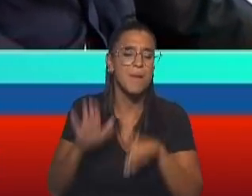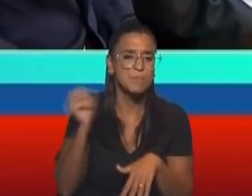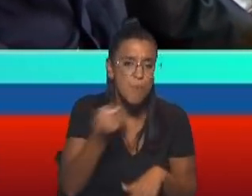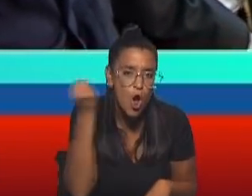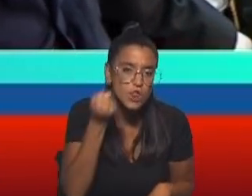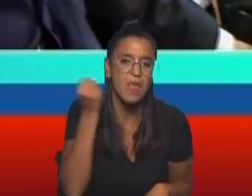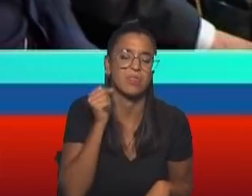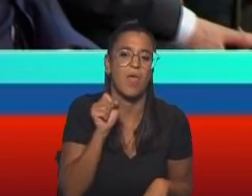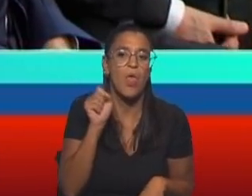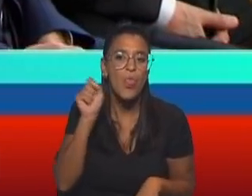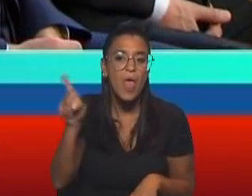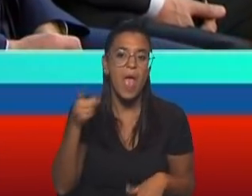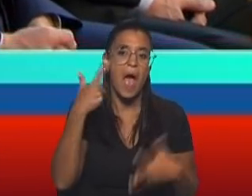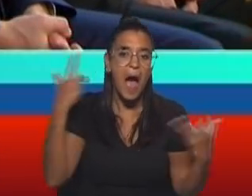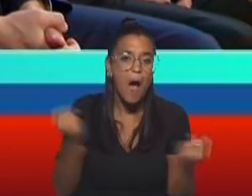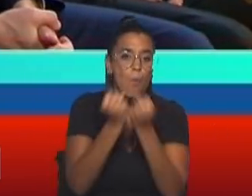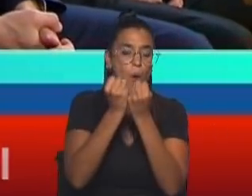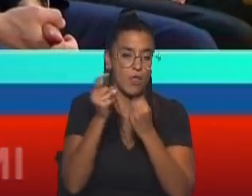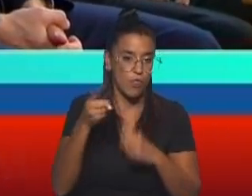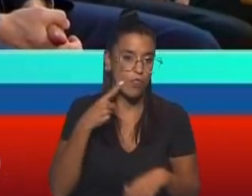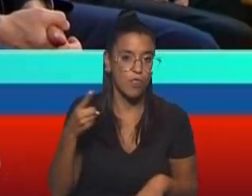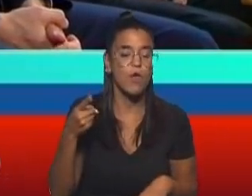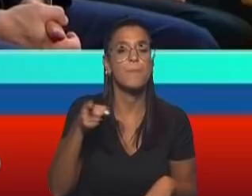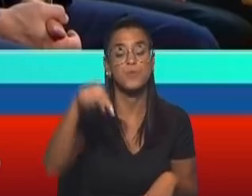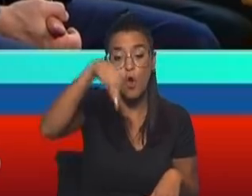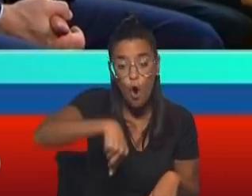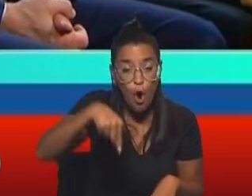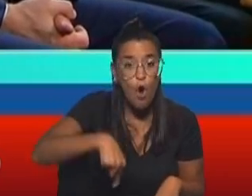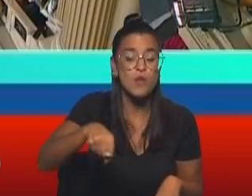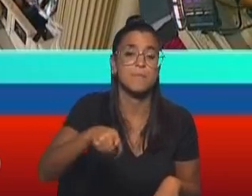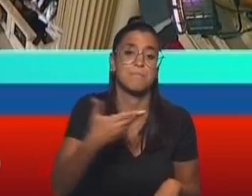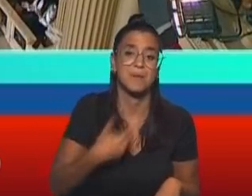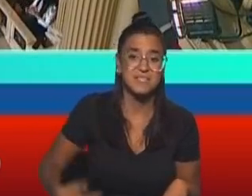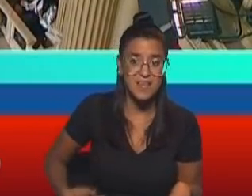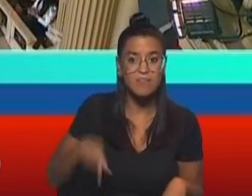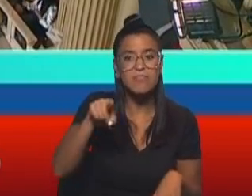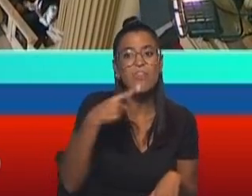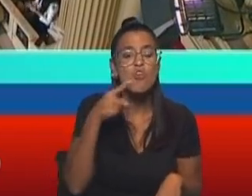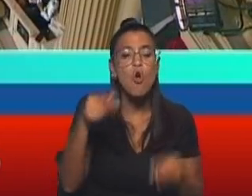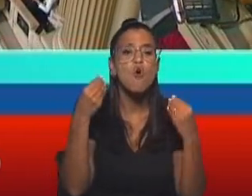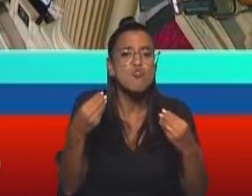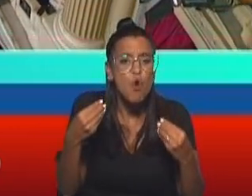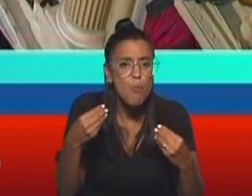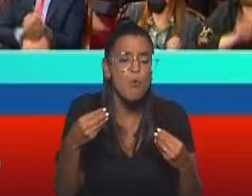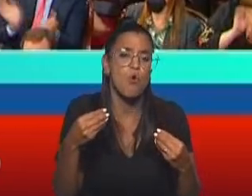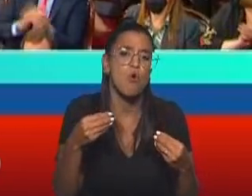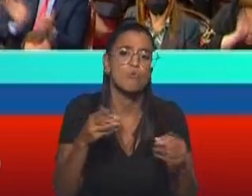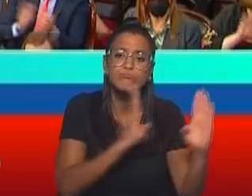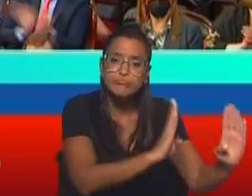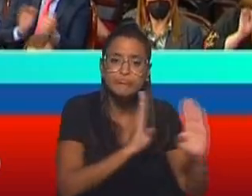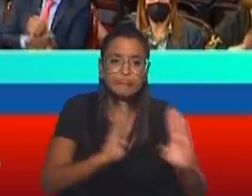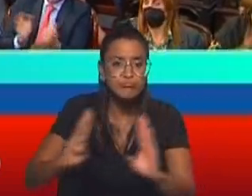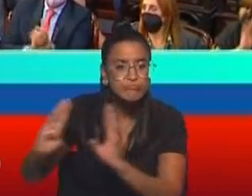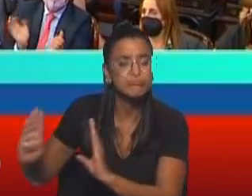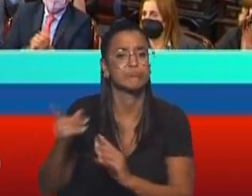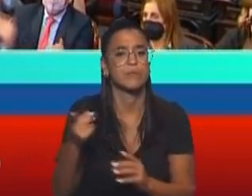trazos más gruesos del acuerdo, lo único que aclaró hoy el presidente Alberto Fernández fue cómo va a ser la